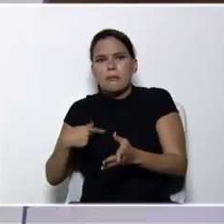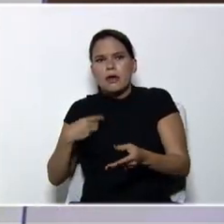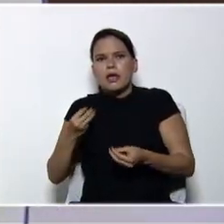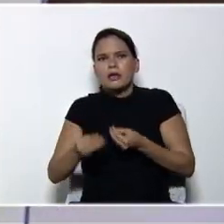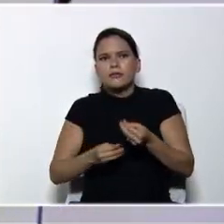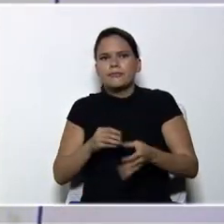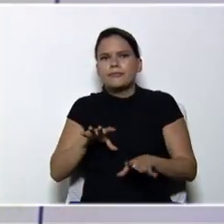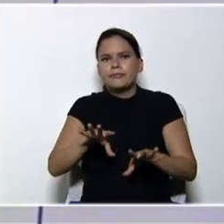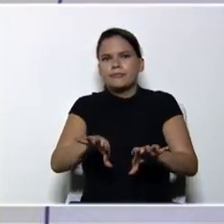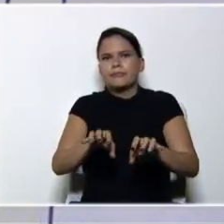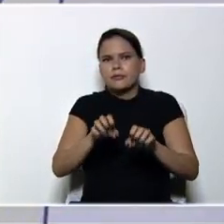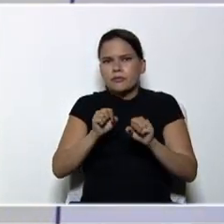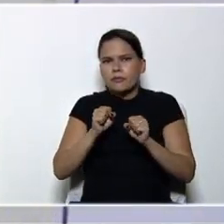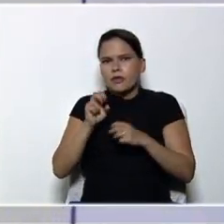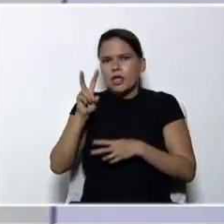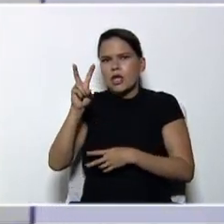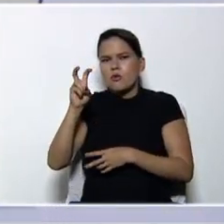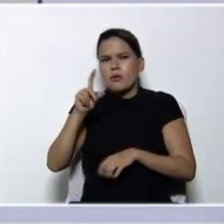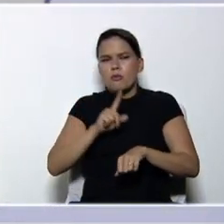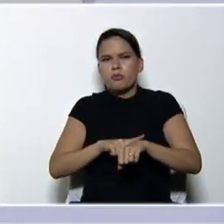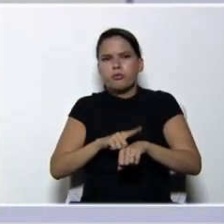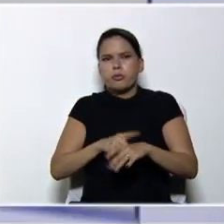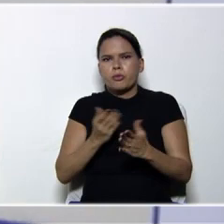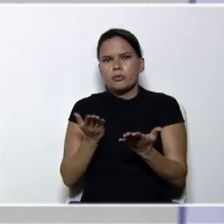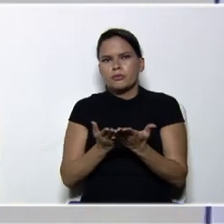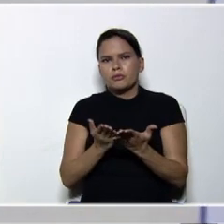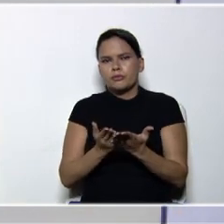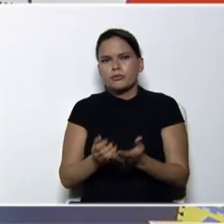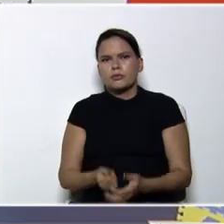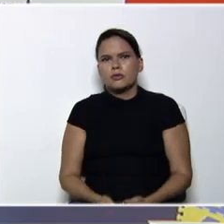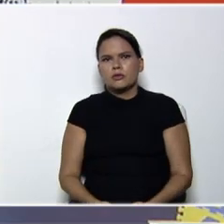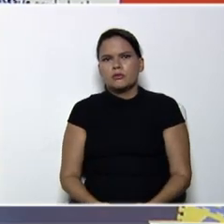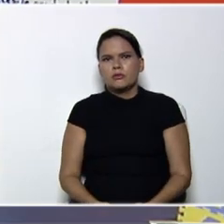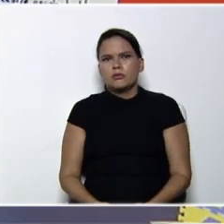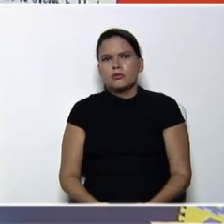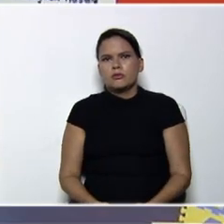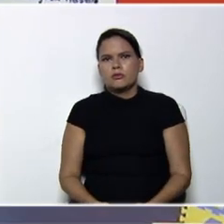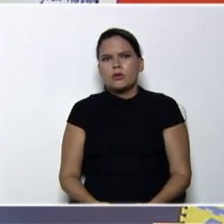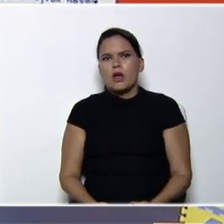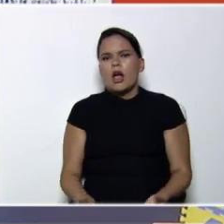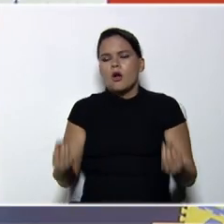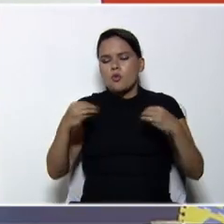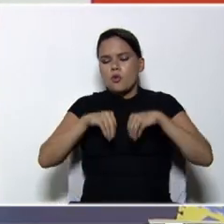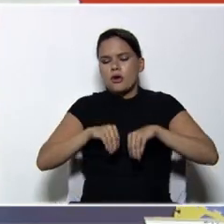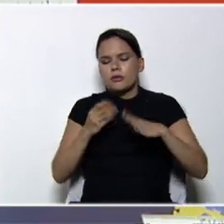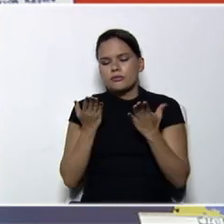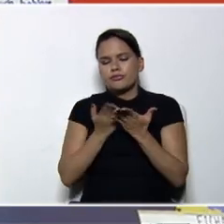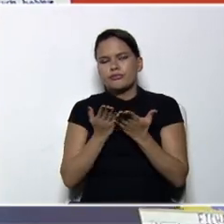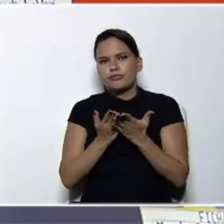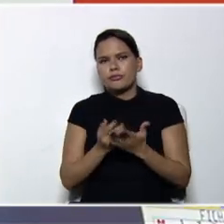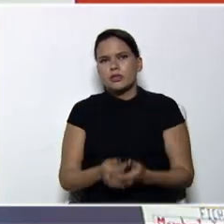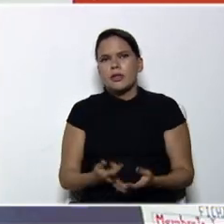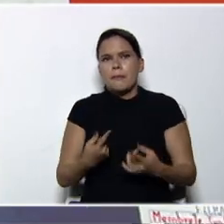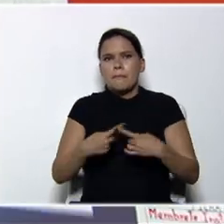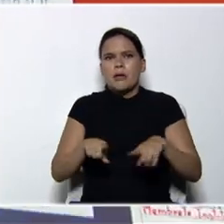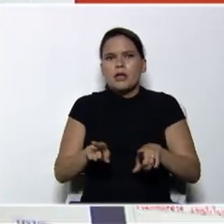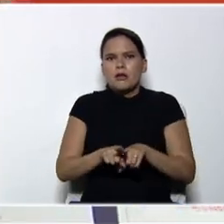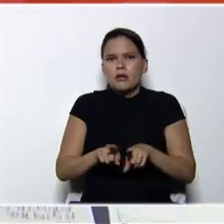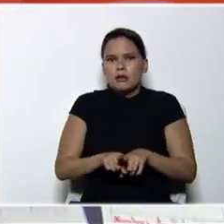abordar el nuevo momento pedagógico, que en este caso, bueno, es un acuerdo de estudio. ¿Sí? Pero